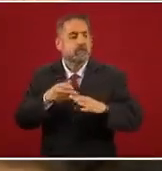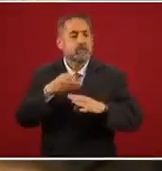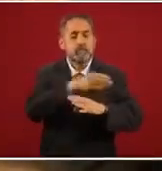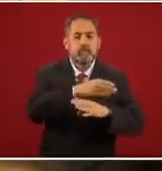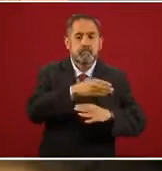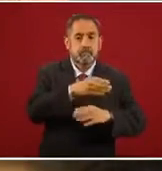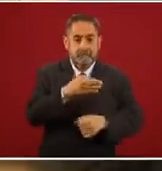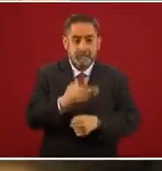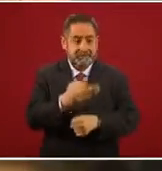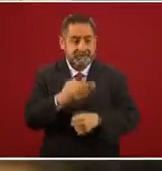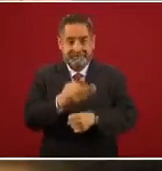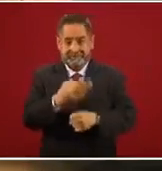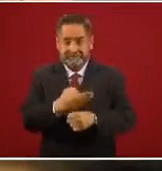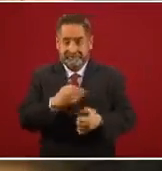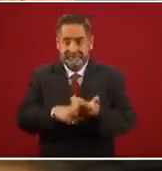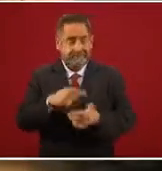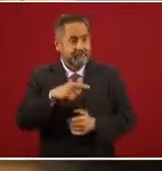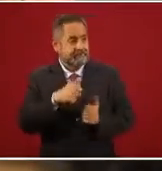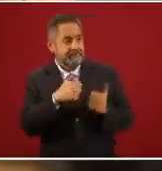hay ahorita